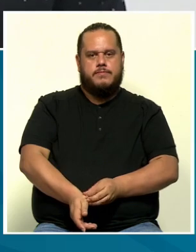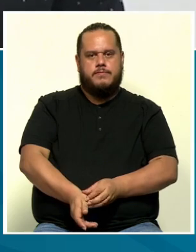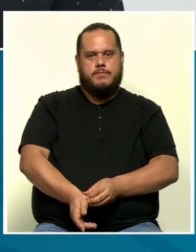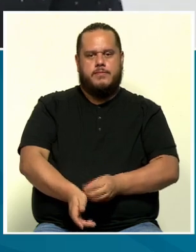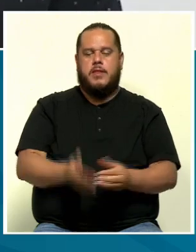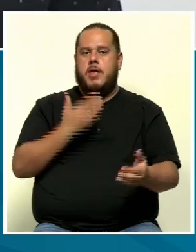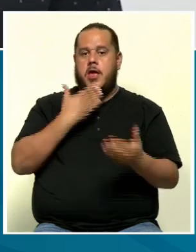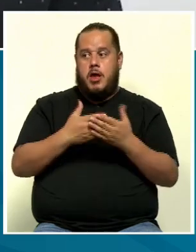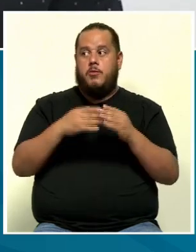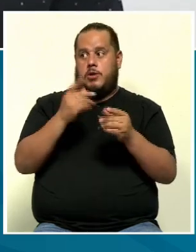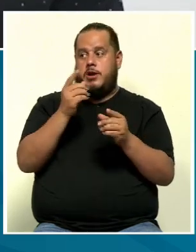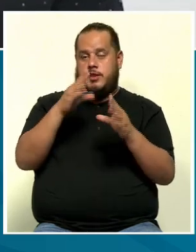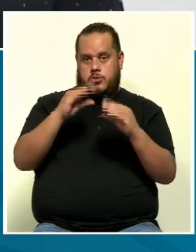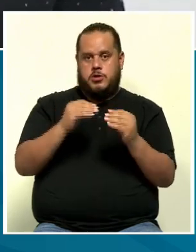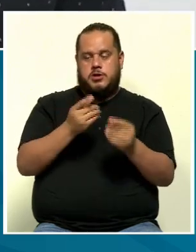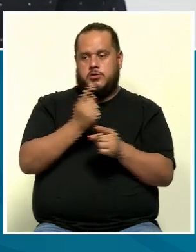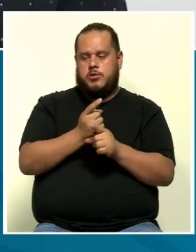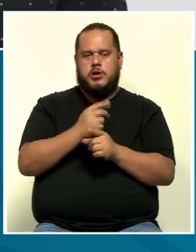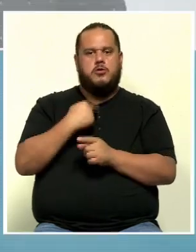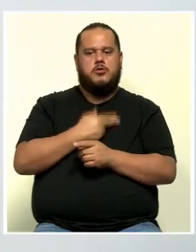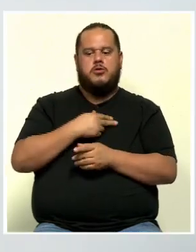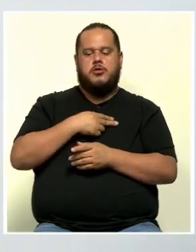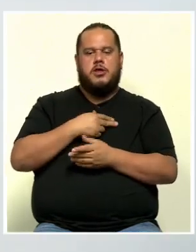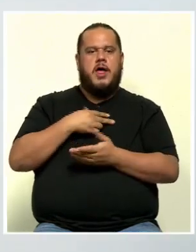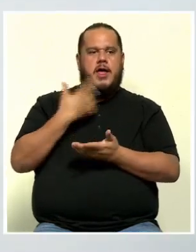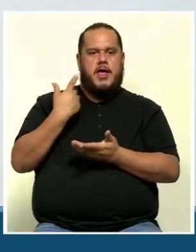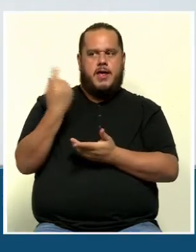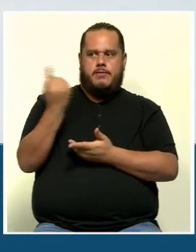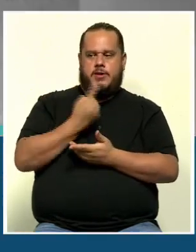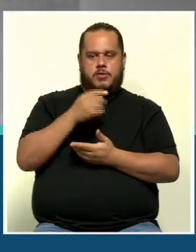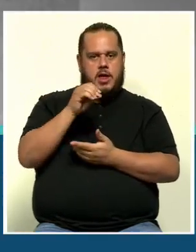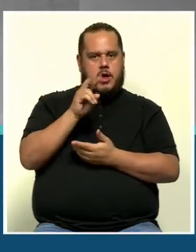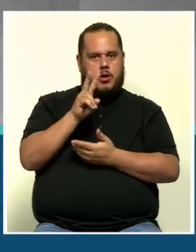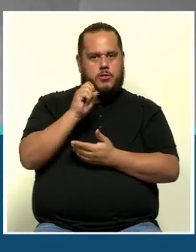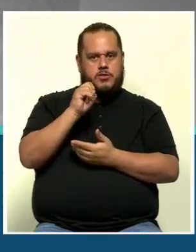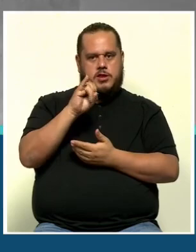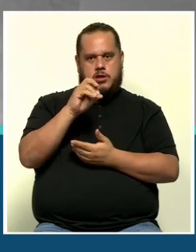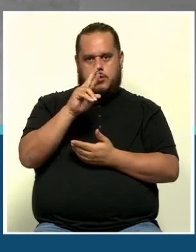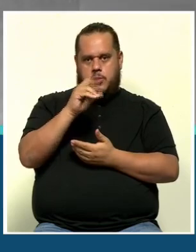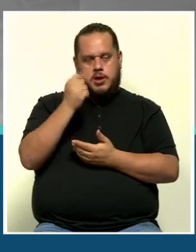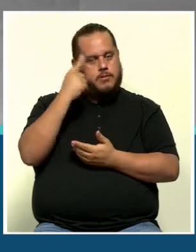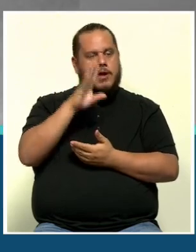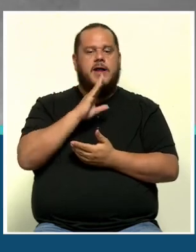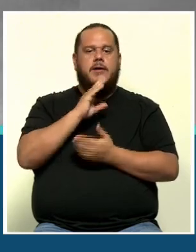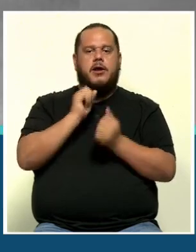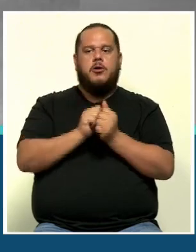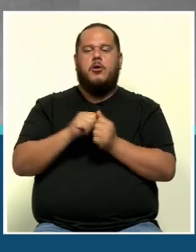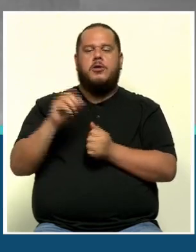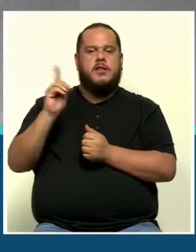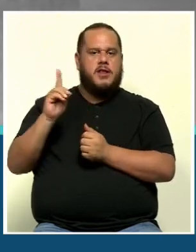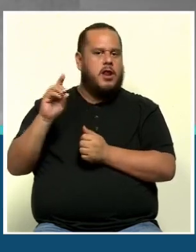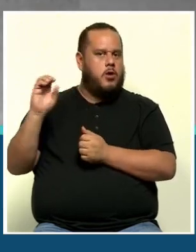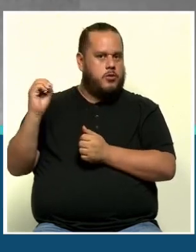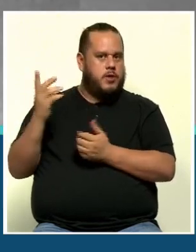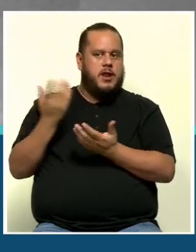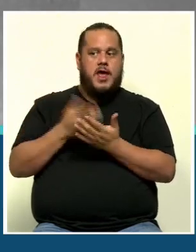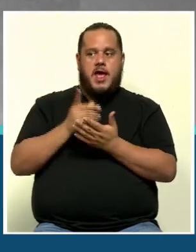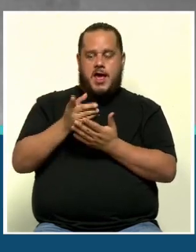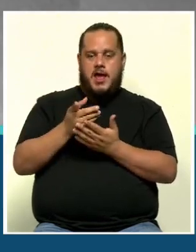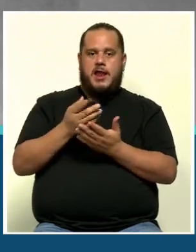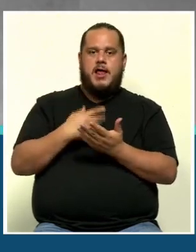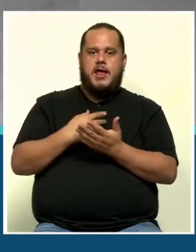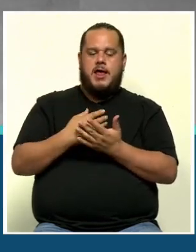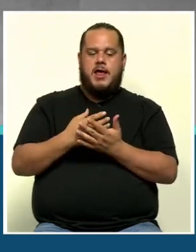Buenas noches, así es, estamos en el Opsicori para conversar con Cyril Müller, vulcanólogo del Opsicori, de la Universidad